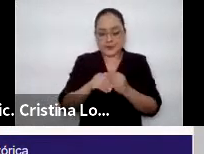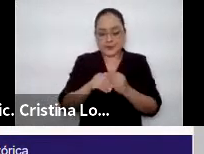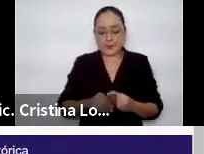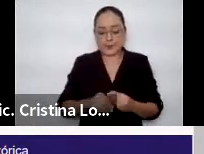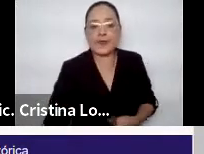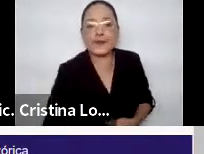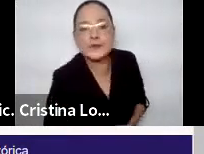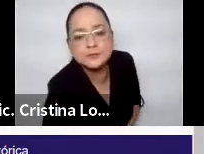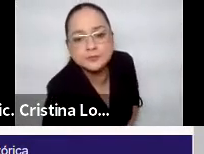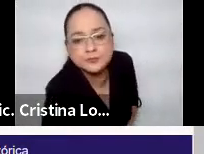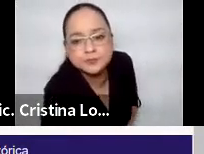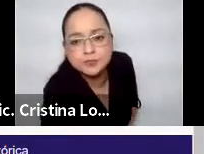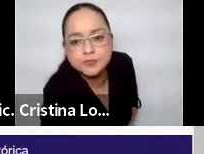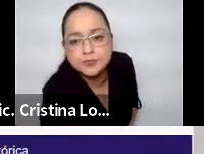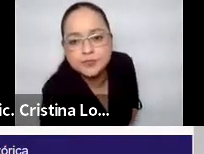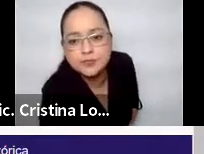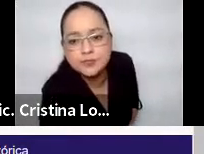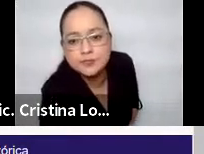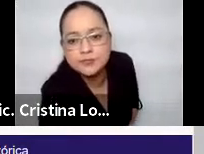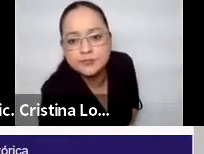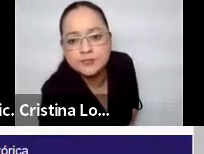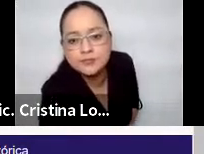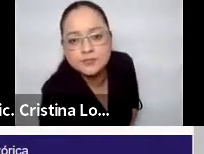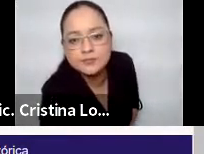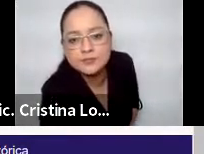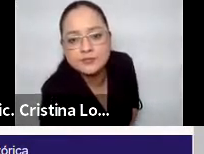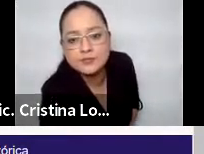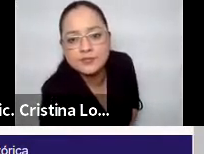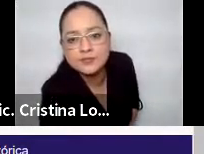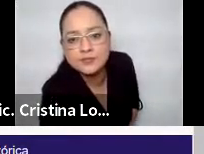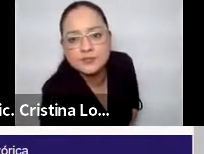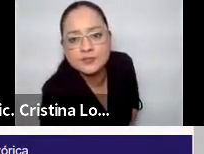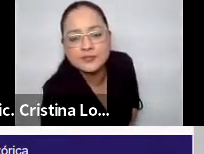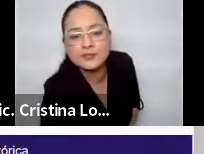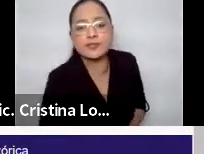En título y subtítulo, así como en texto, operador lógico y